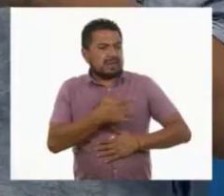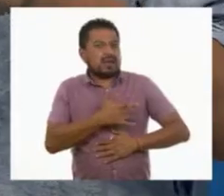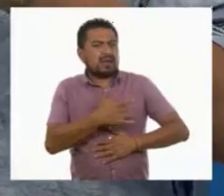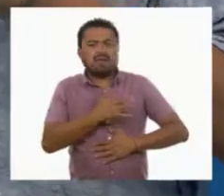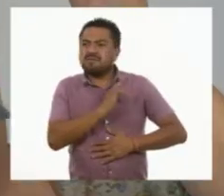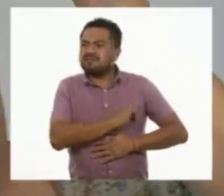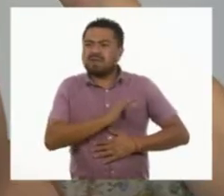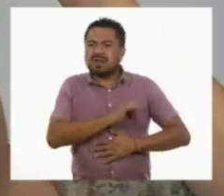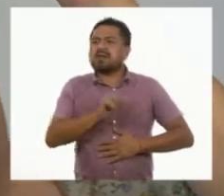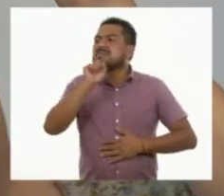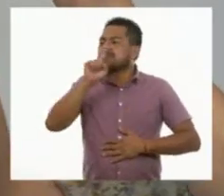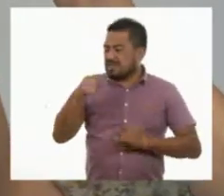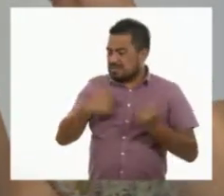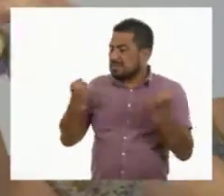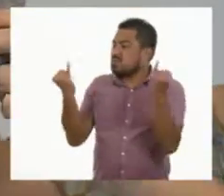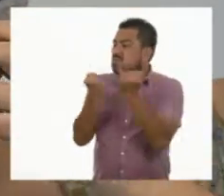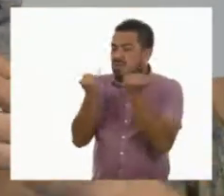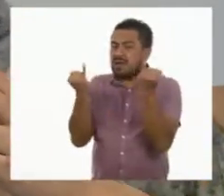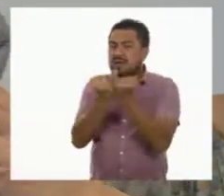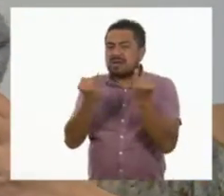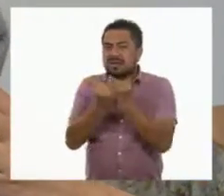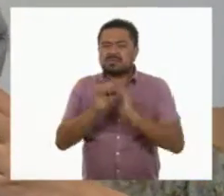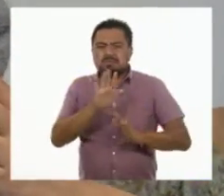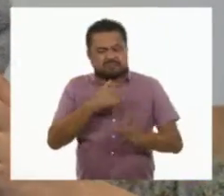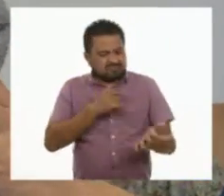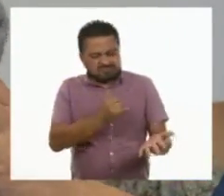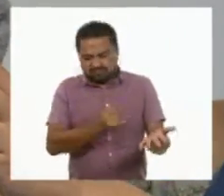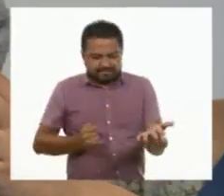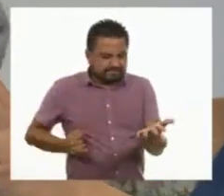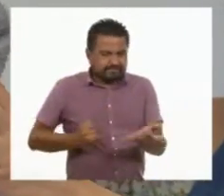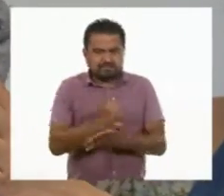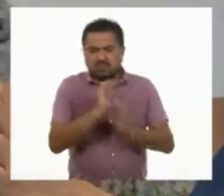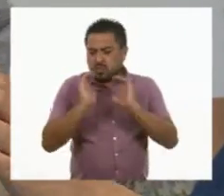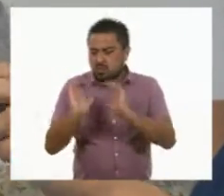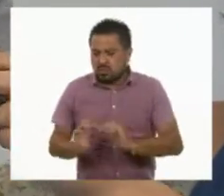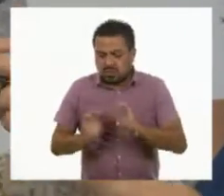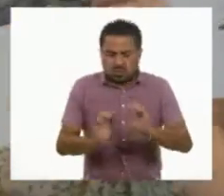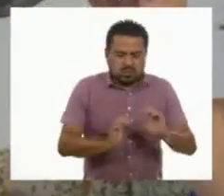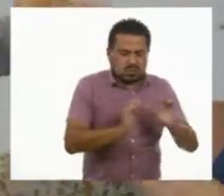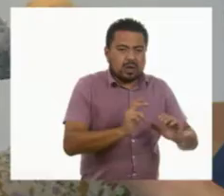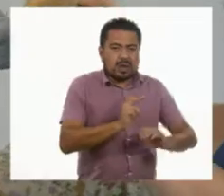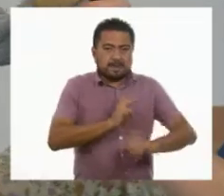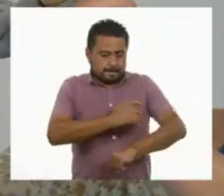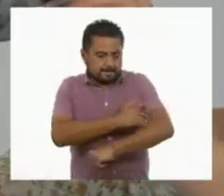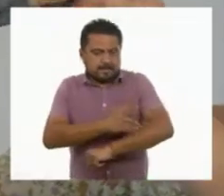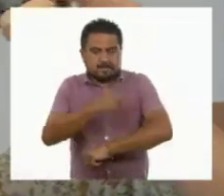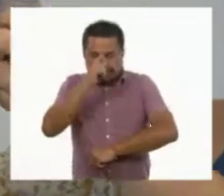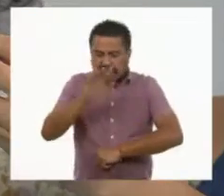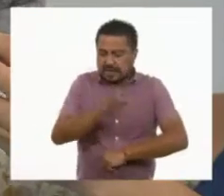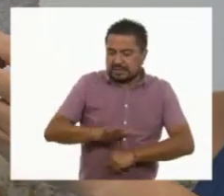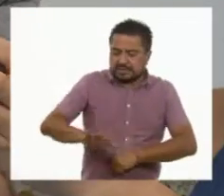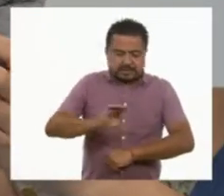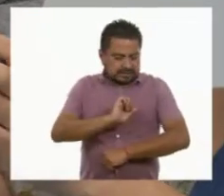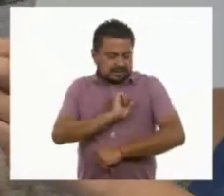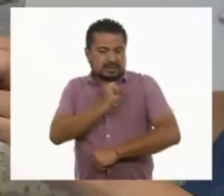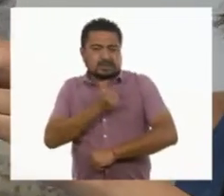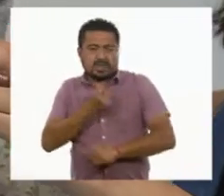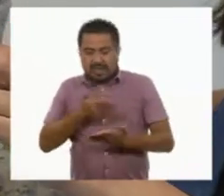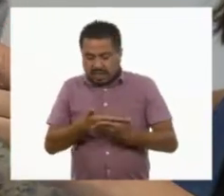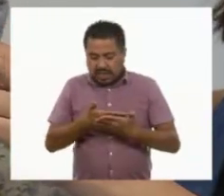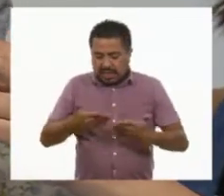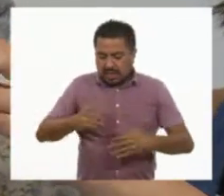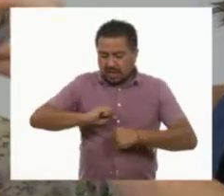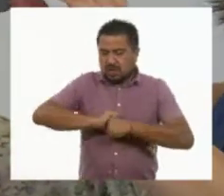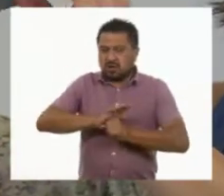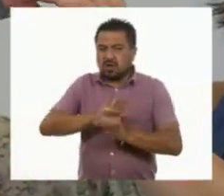feliz! A mí también me hace feliz. He decidido cuidar a mi familia para que estemos más sanos. En esta pandemia y